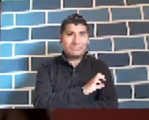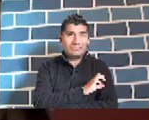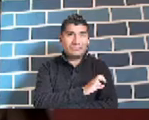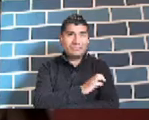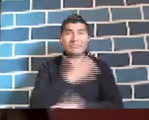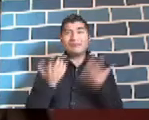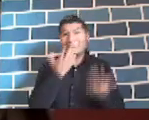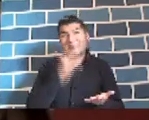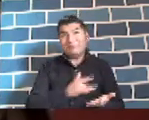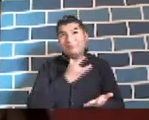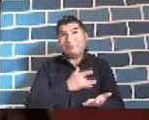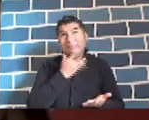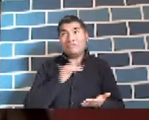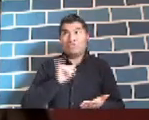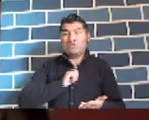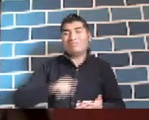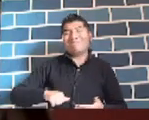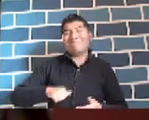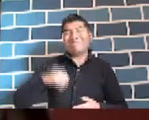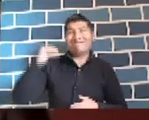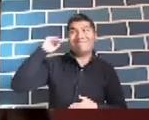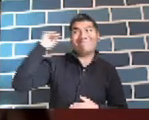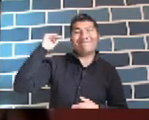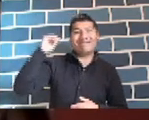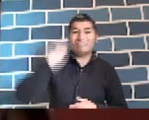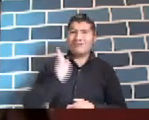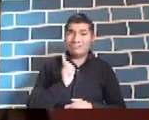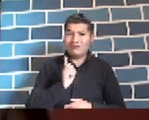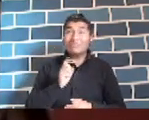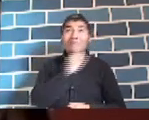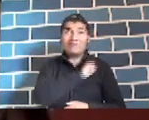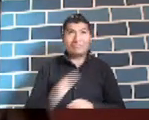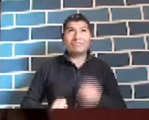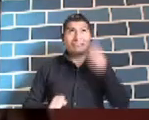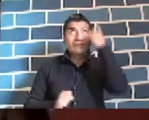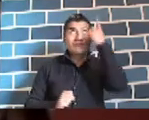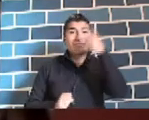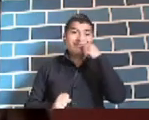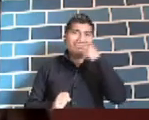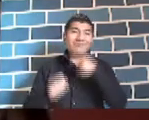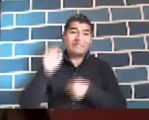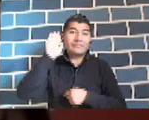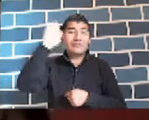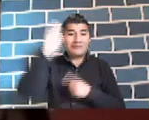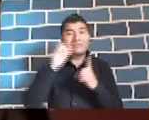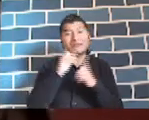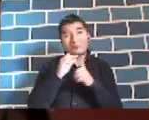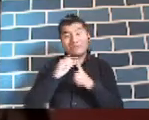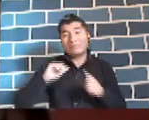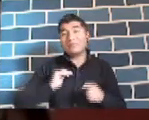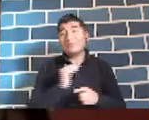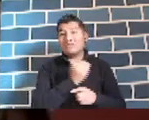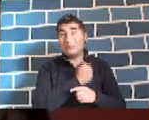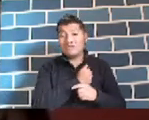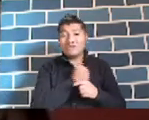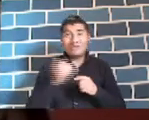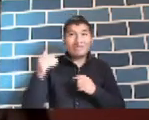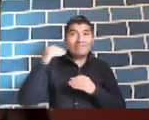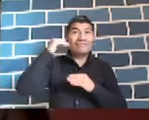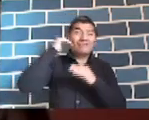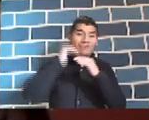sentirse superior a los demás lo que el señor nos dice hoy por medio de su palabra es que nuestra superación